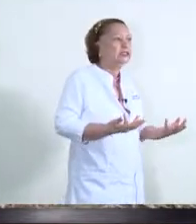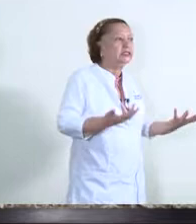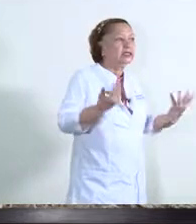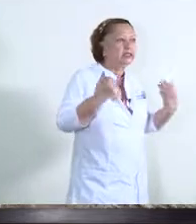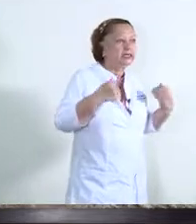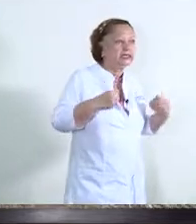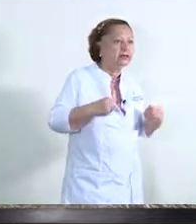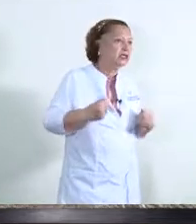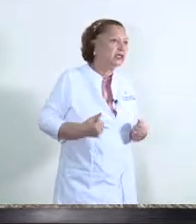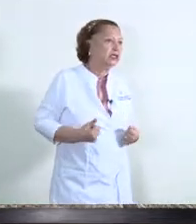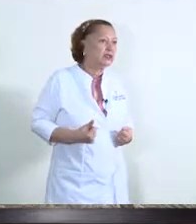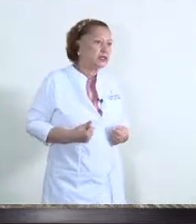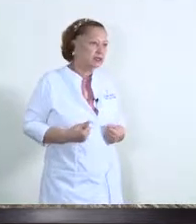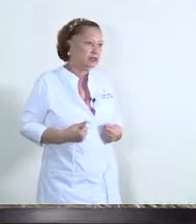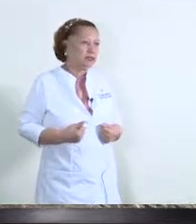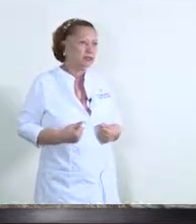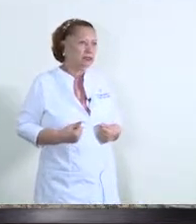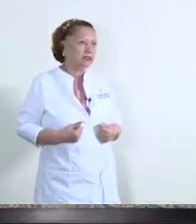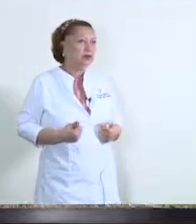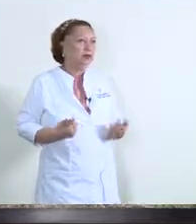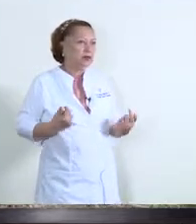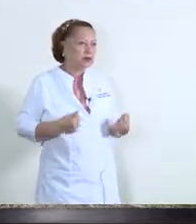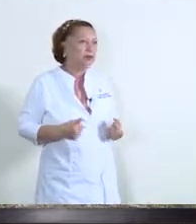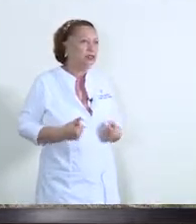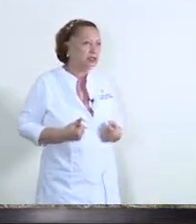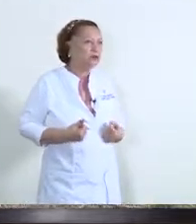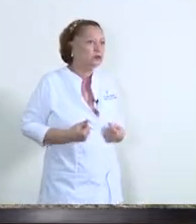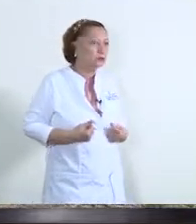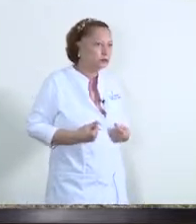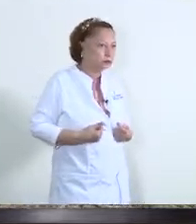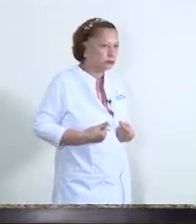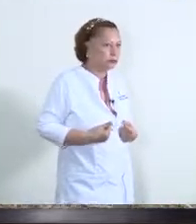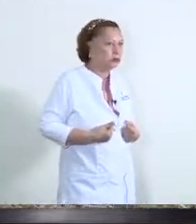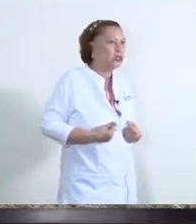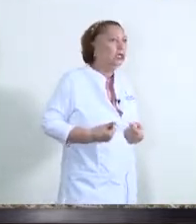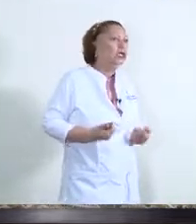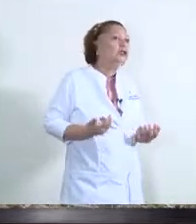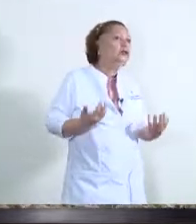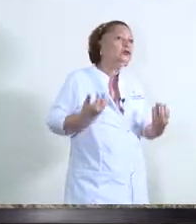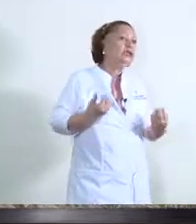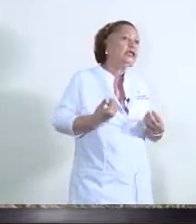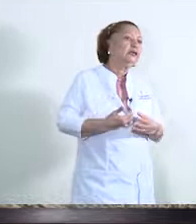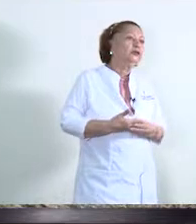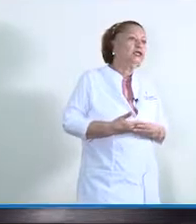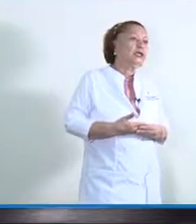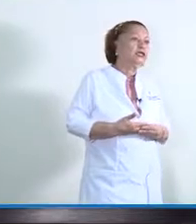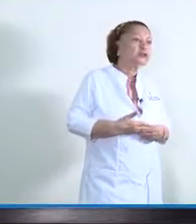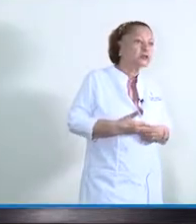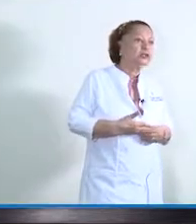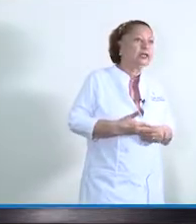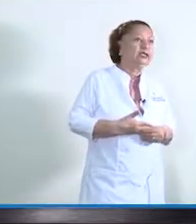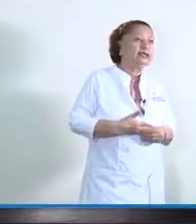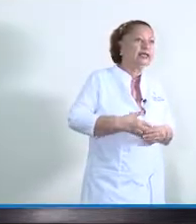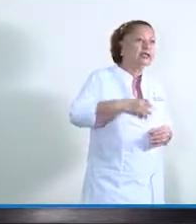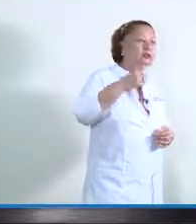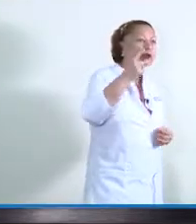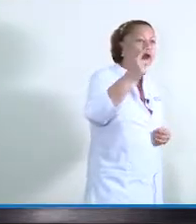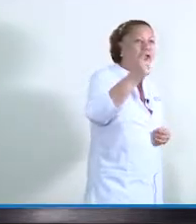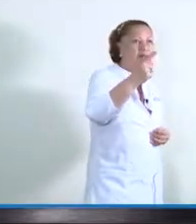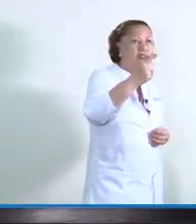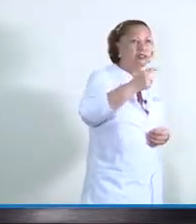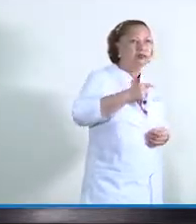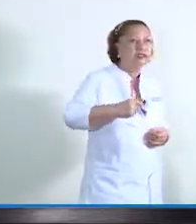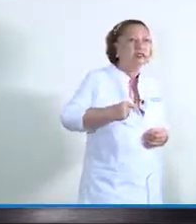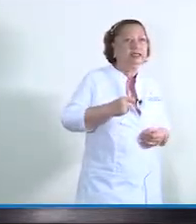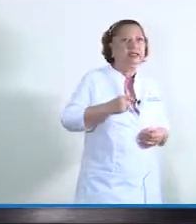que vos estés, se te viene a la mente y probablemente dolorosos. Entonces es donde resulta, tanto